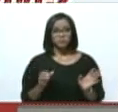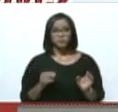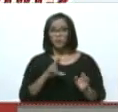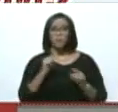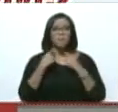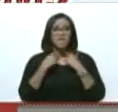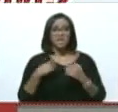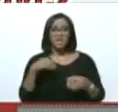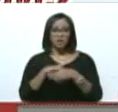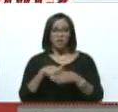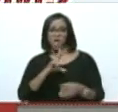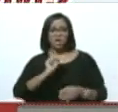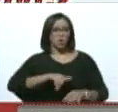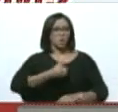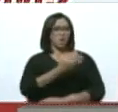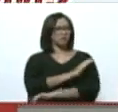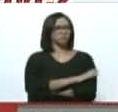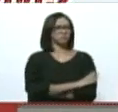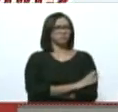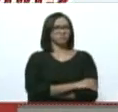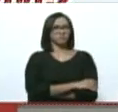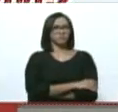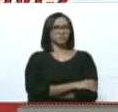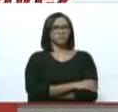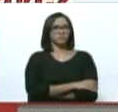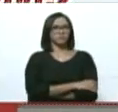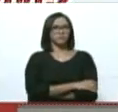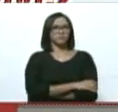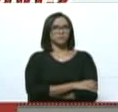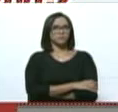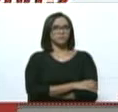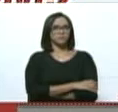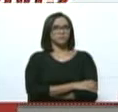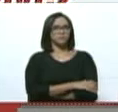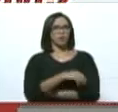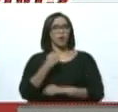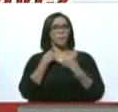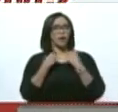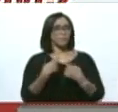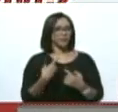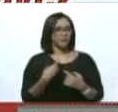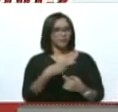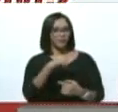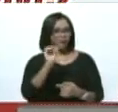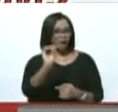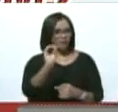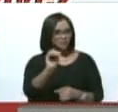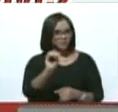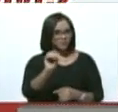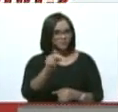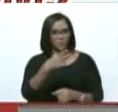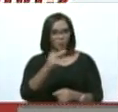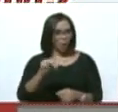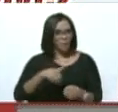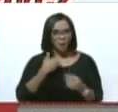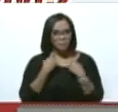se puede. Y no vamos a perder. Desde ya se los avisamos, no vamos a perder elecciones.